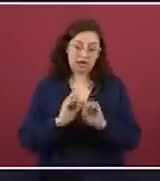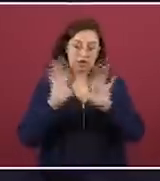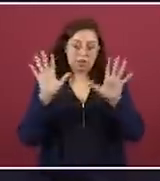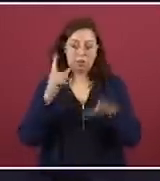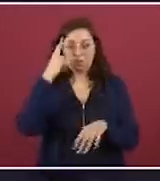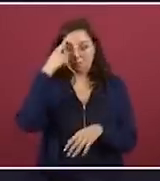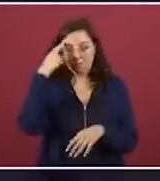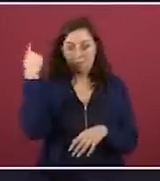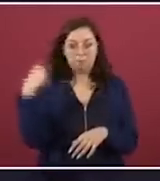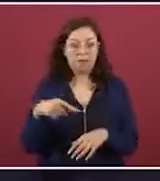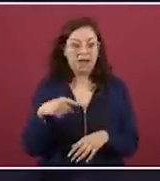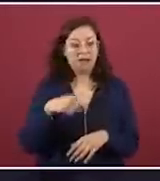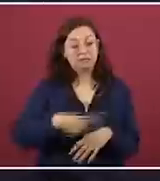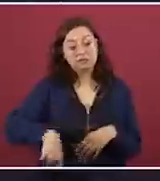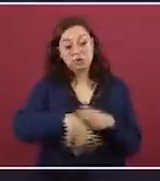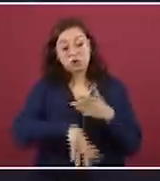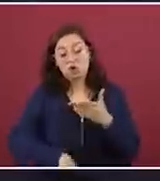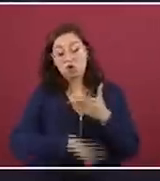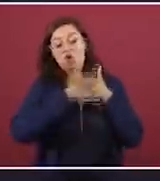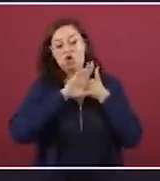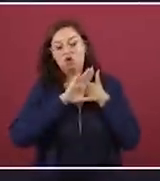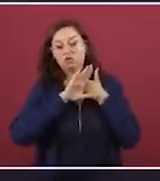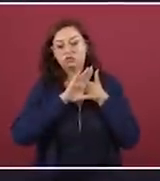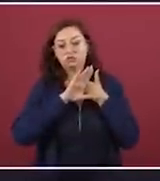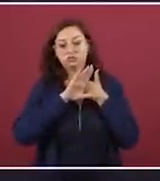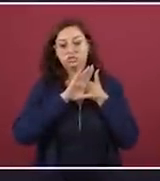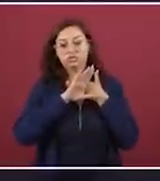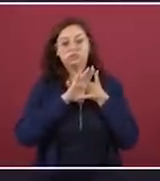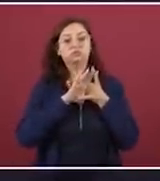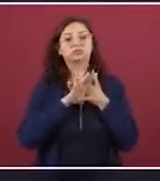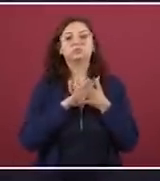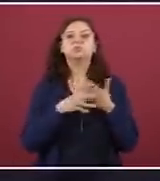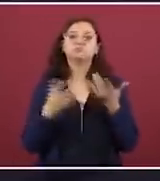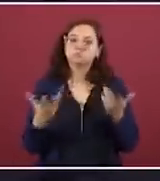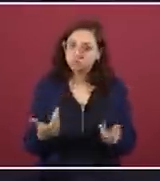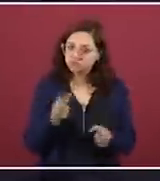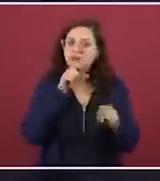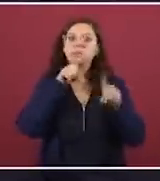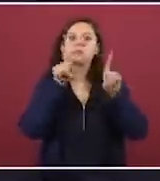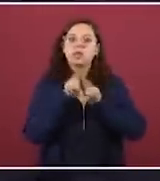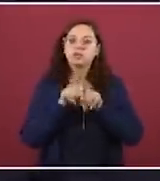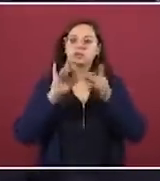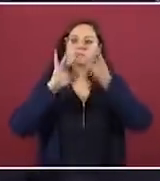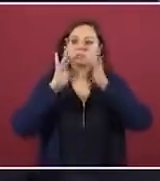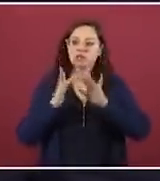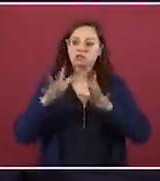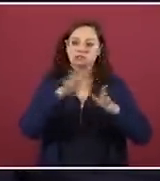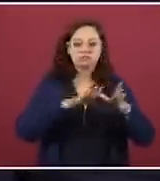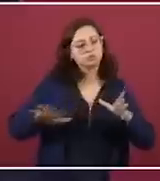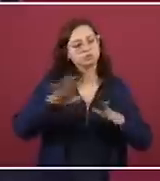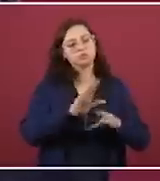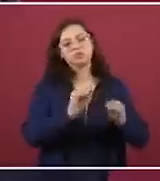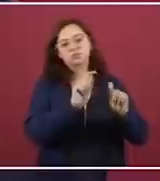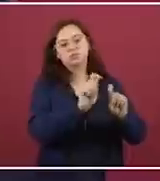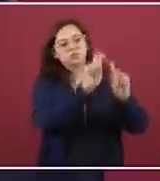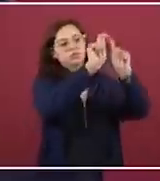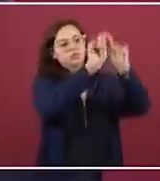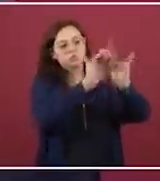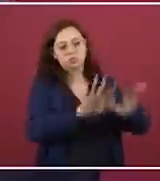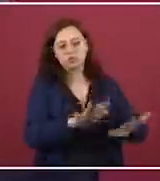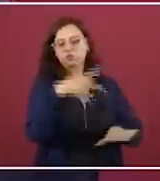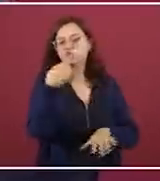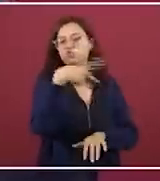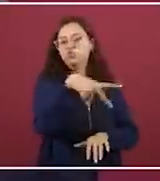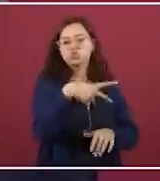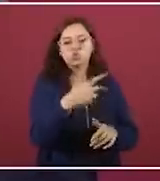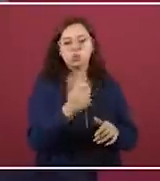Para la oposición es una bendición el que existan las redes